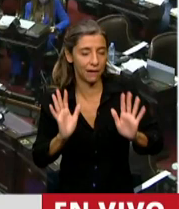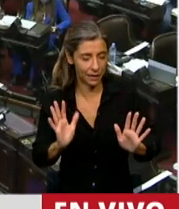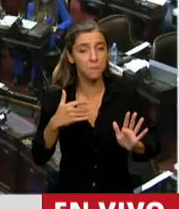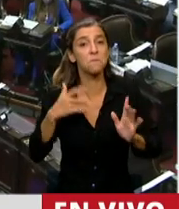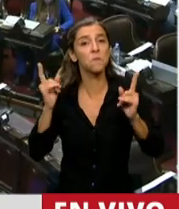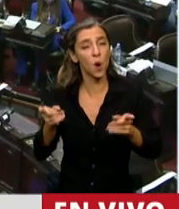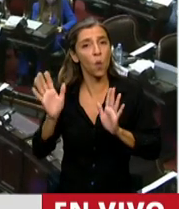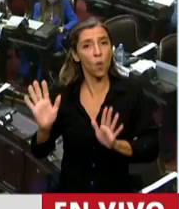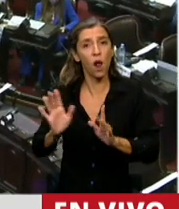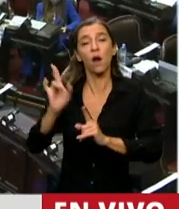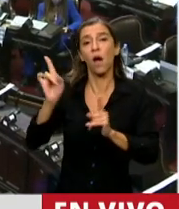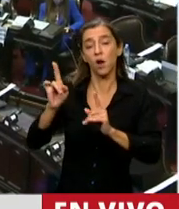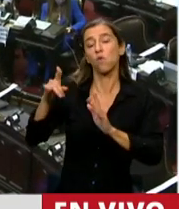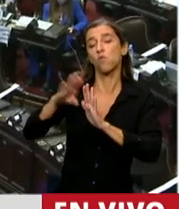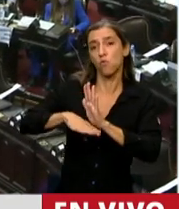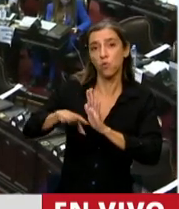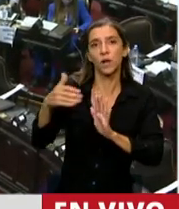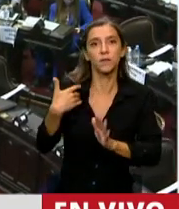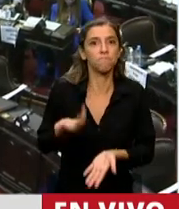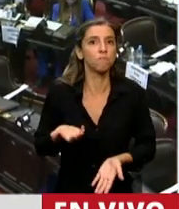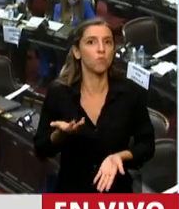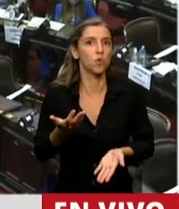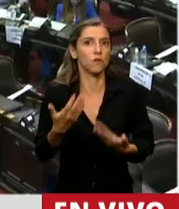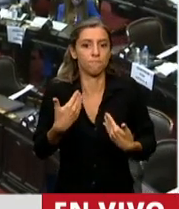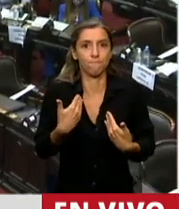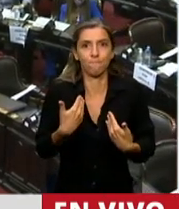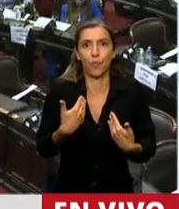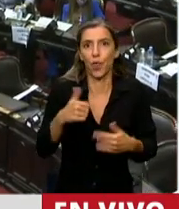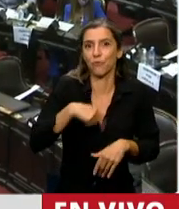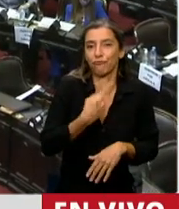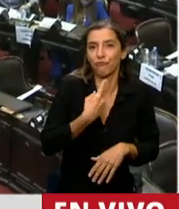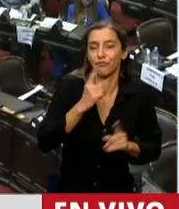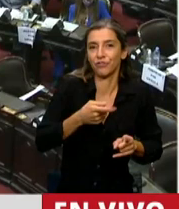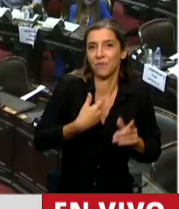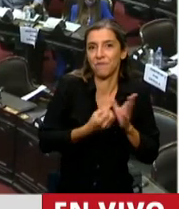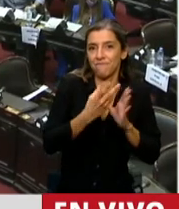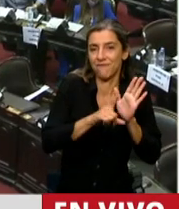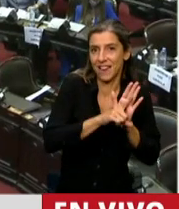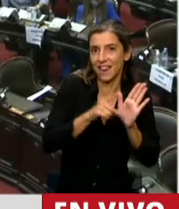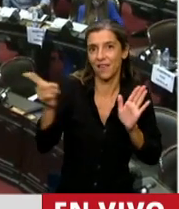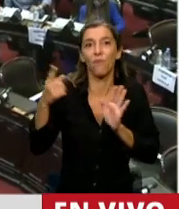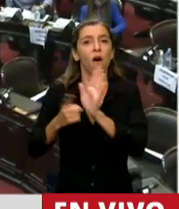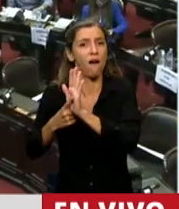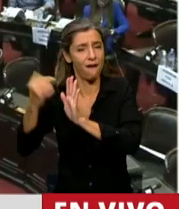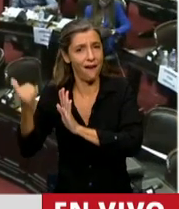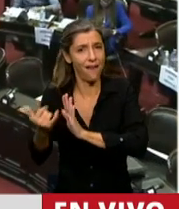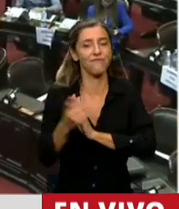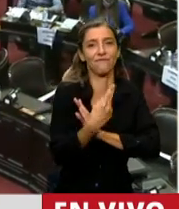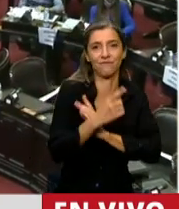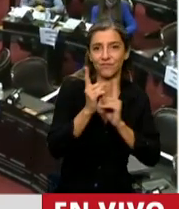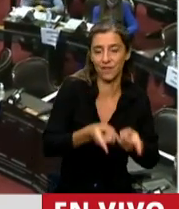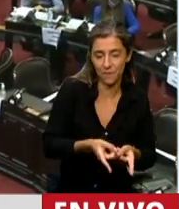el organismo, pueden pasar por encima de normas como su propio estatuto. No obstante, es cierto que